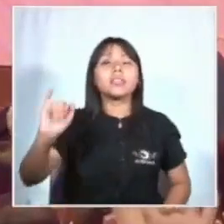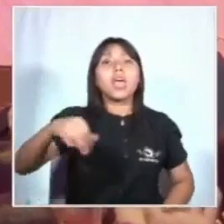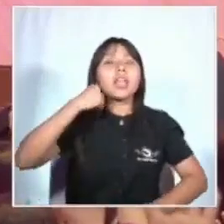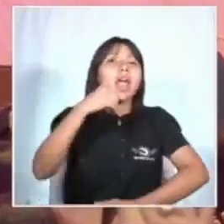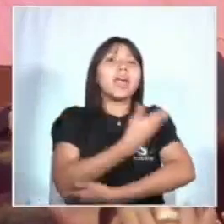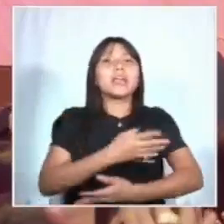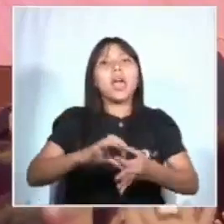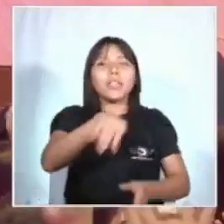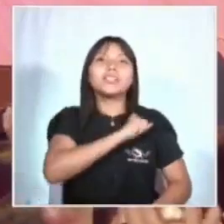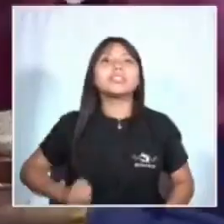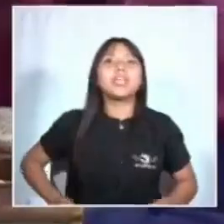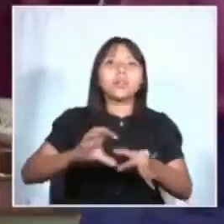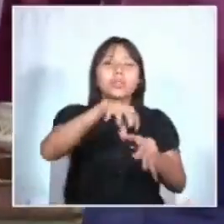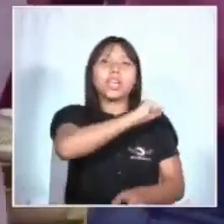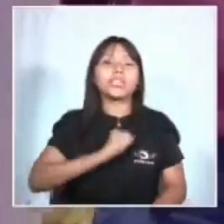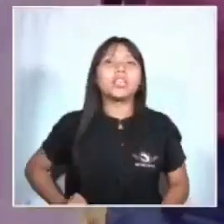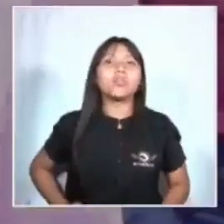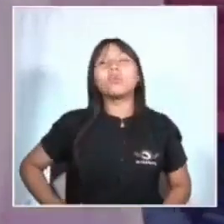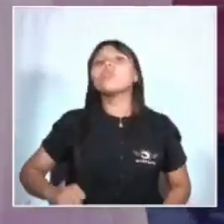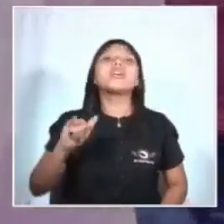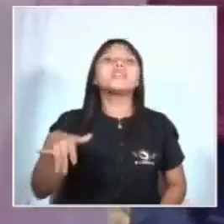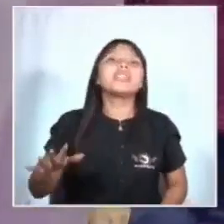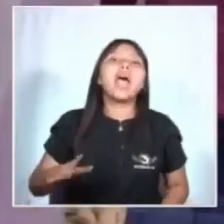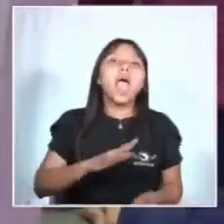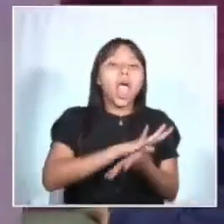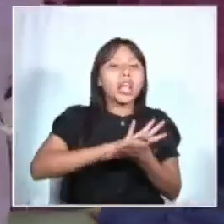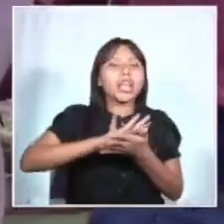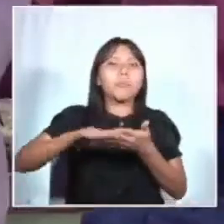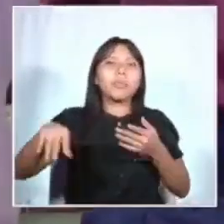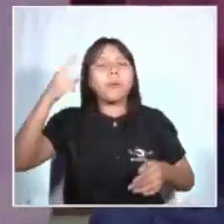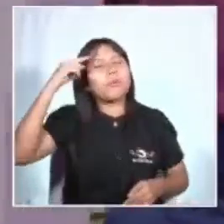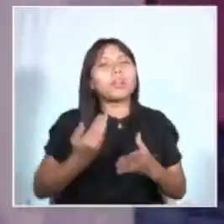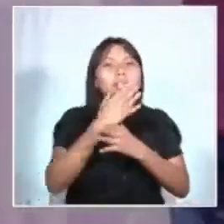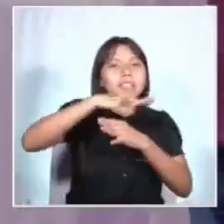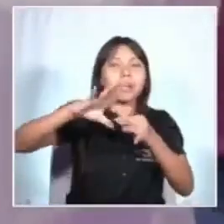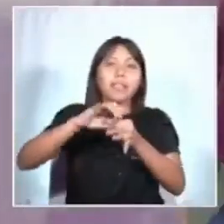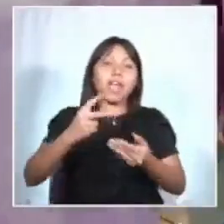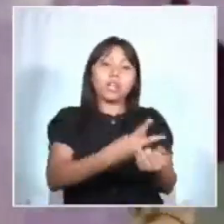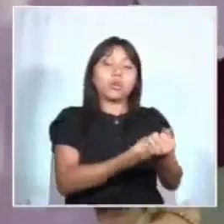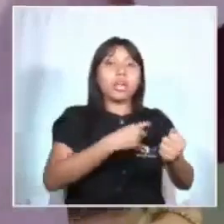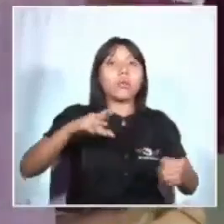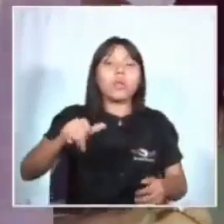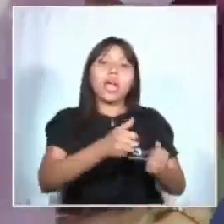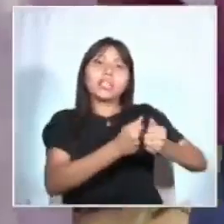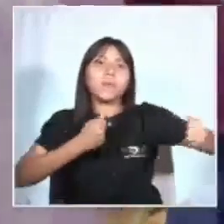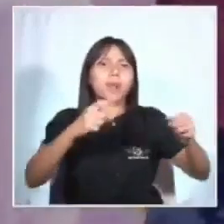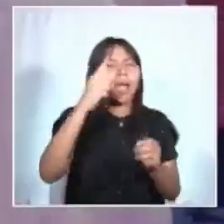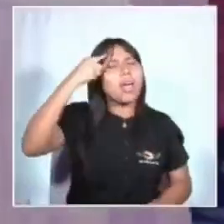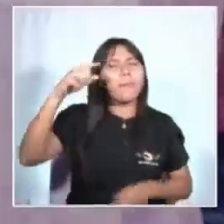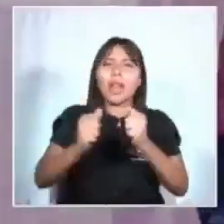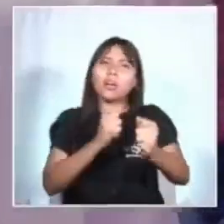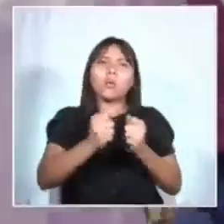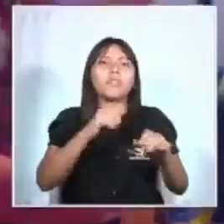de Señores, la lavada por la sangre del Cordero, la separada para gobernar en tiempos